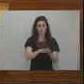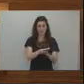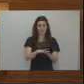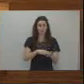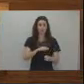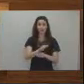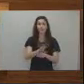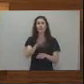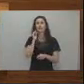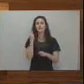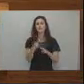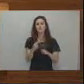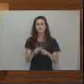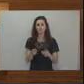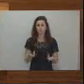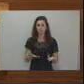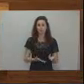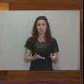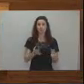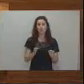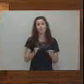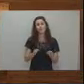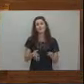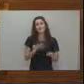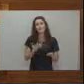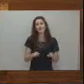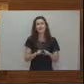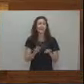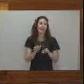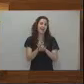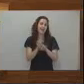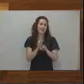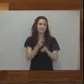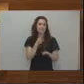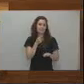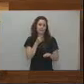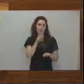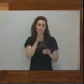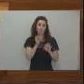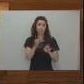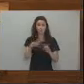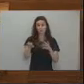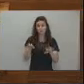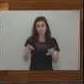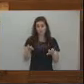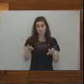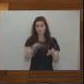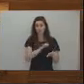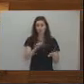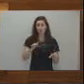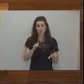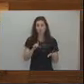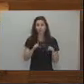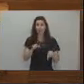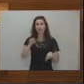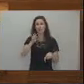políticas alternativas, podemos reírle la gracia a quienes han dividido y han privatizado de alguna manera las cajas de ahorros. Aquí el señor